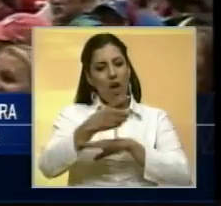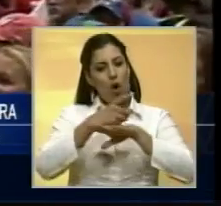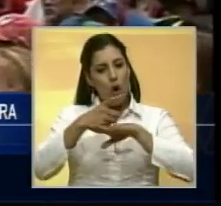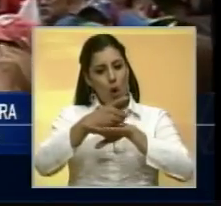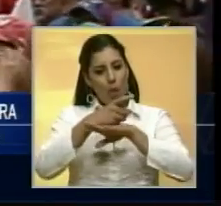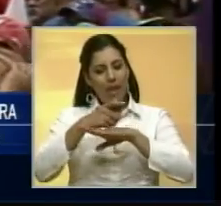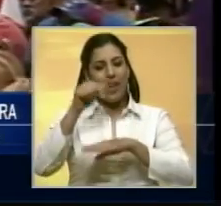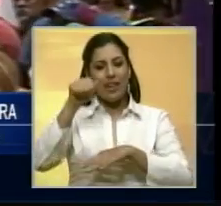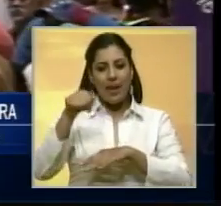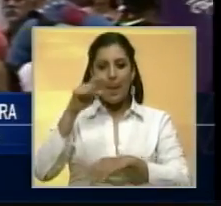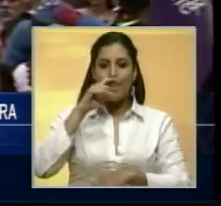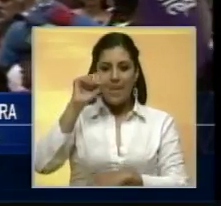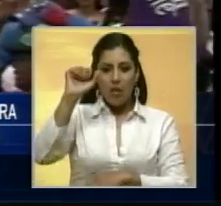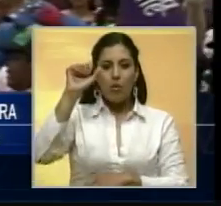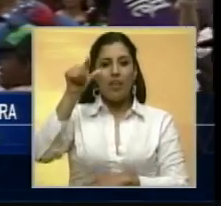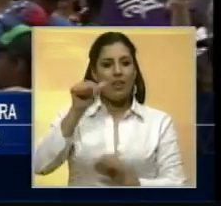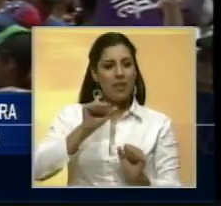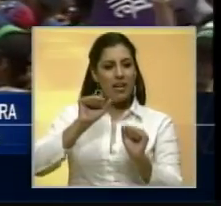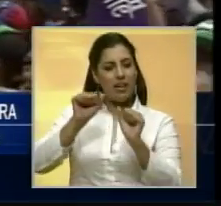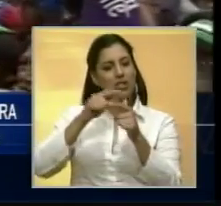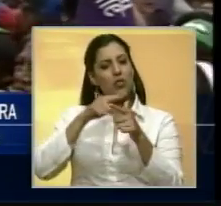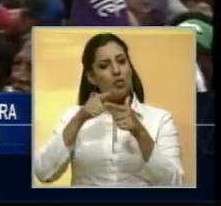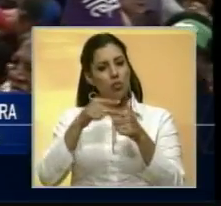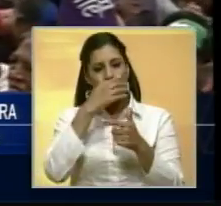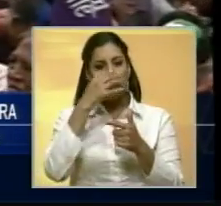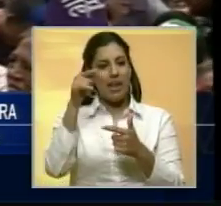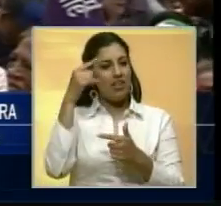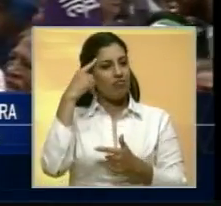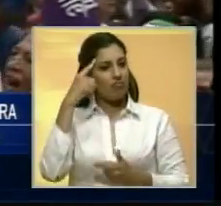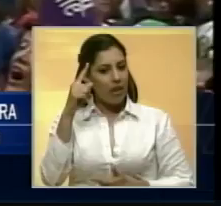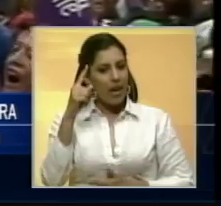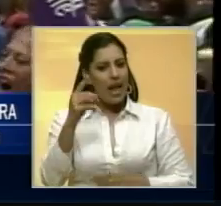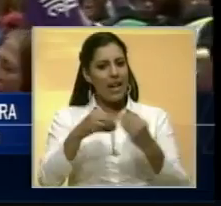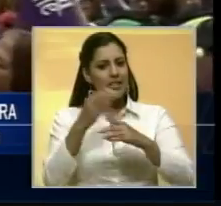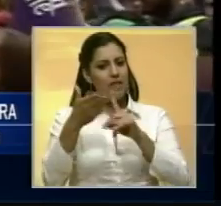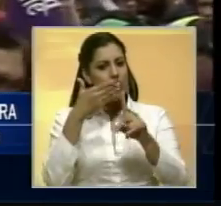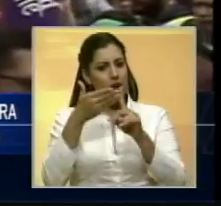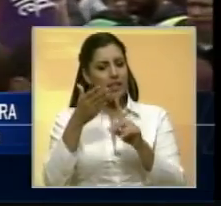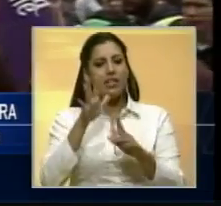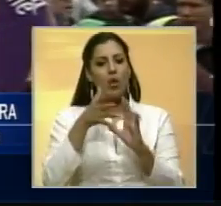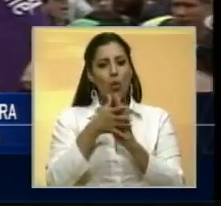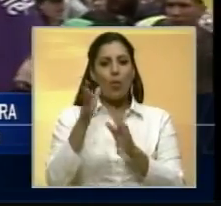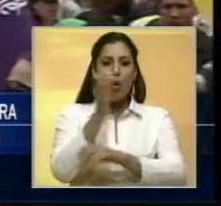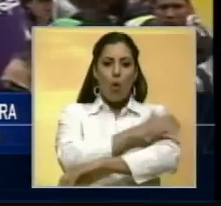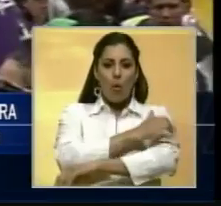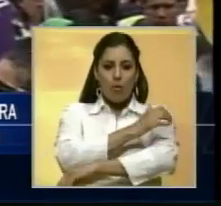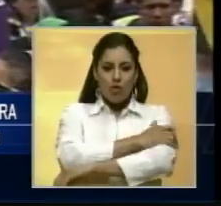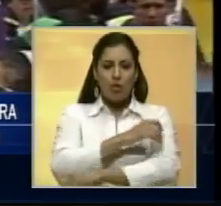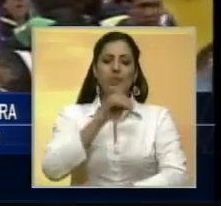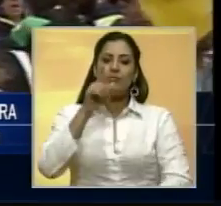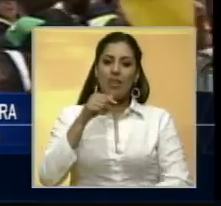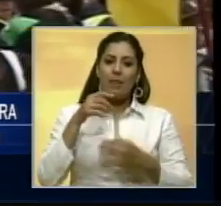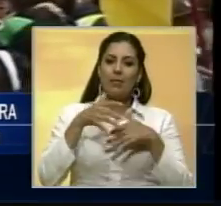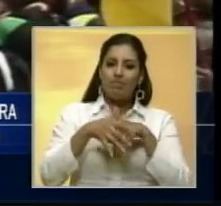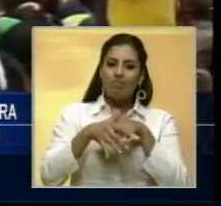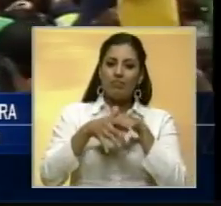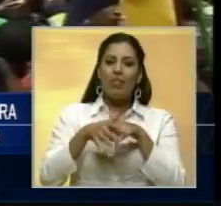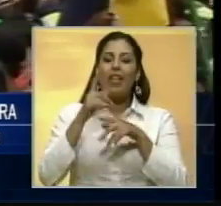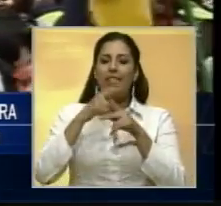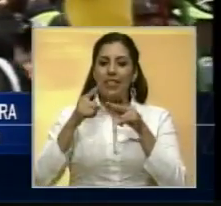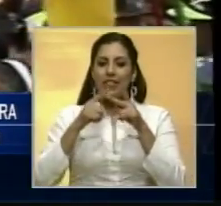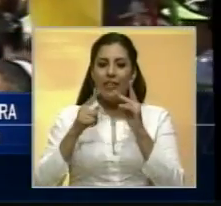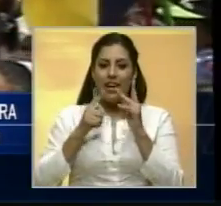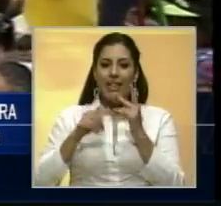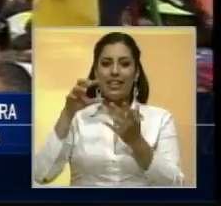del presidente Nicolás Maduro y en rechazo entonces a lo que ellos consideran los hechos de violencia por parte de la oposición, que también se ha concentrado en